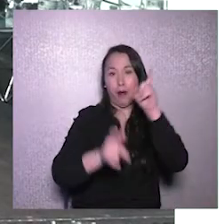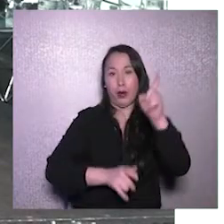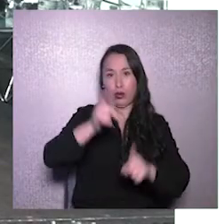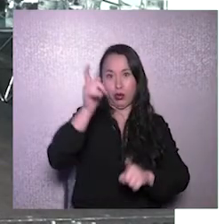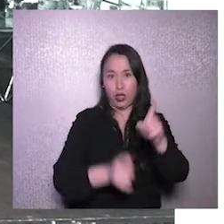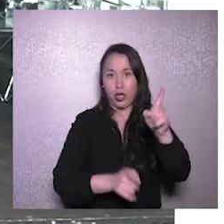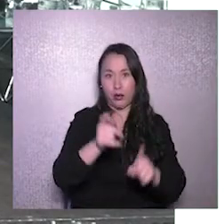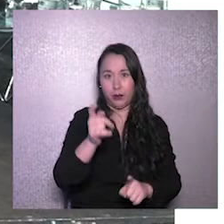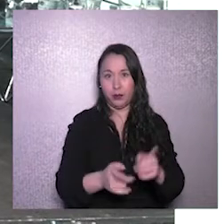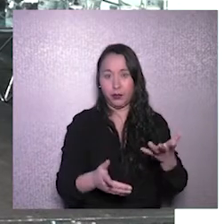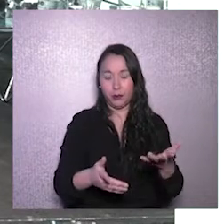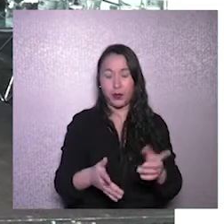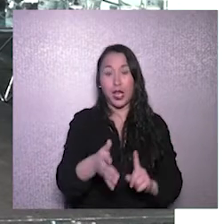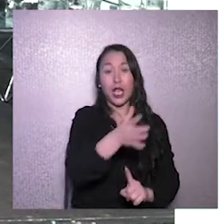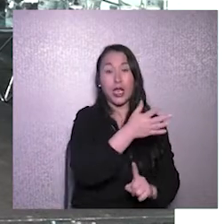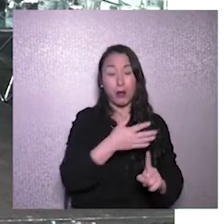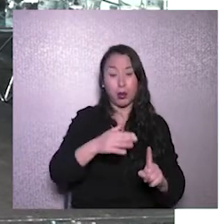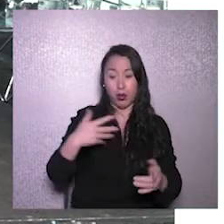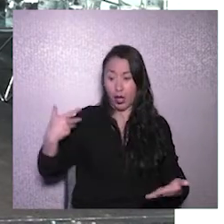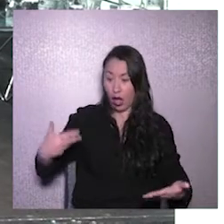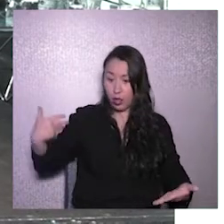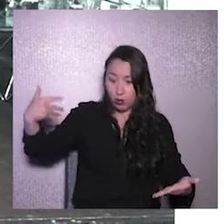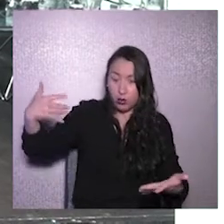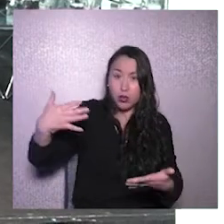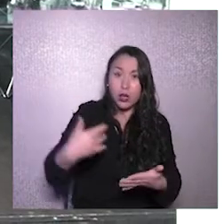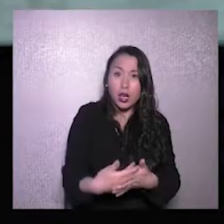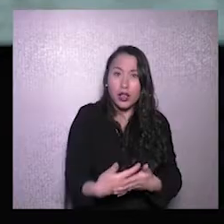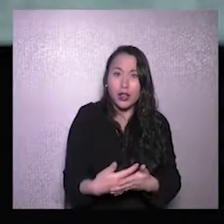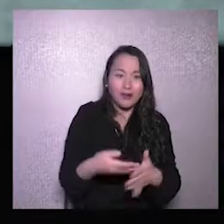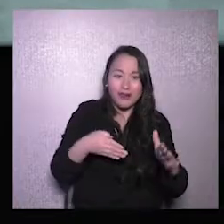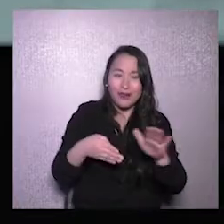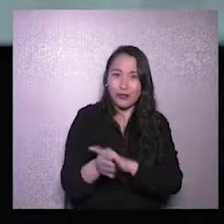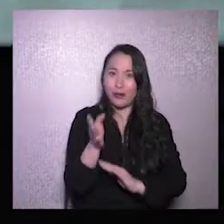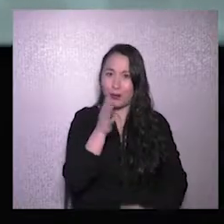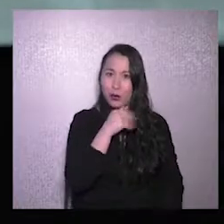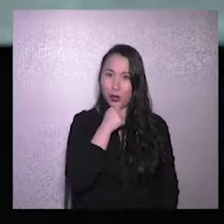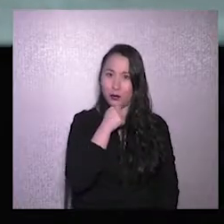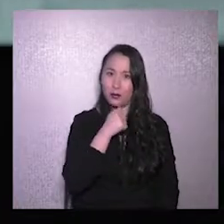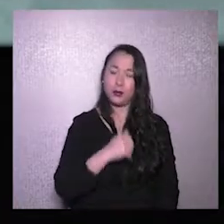ciudadanos en ámbitos en los cuales hasta hoy día no tenemos acceso.